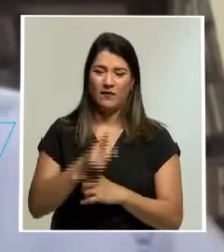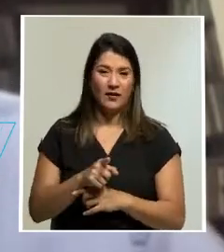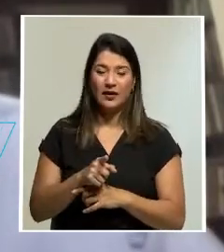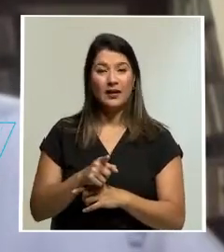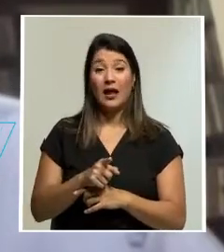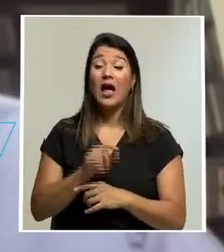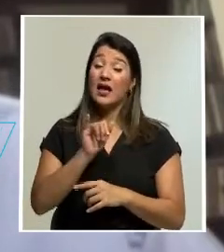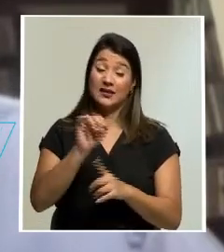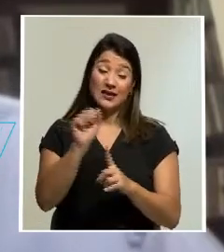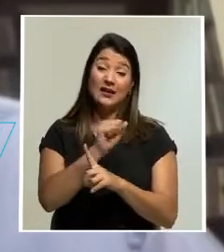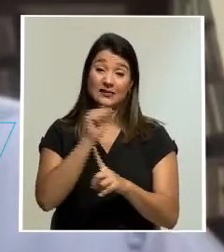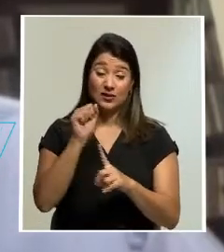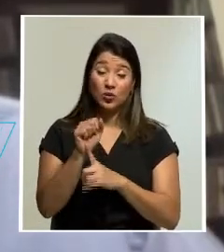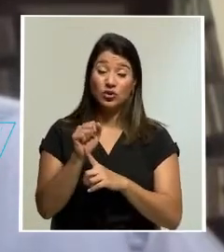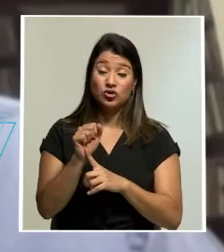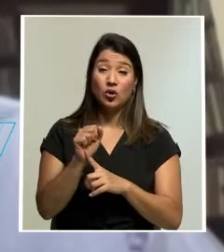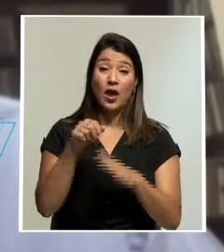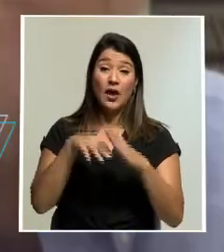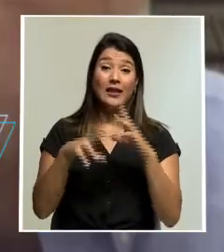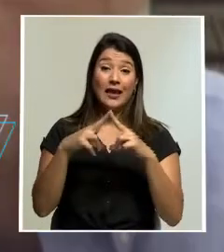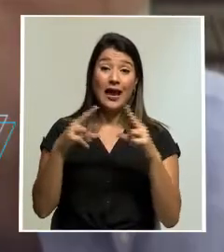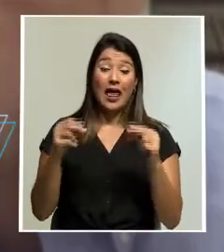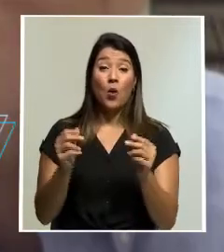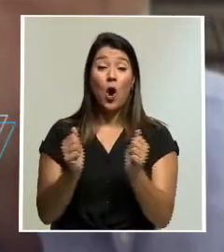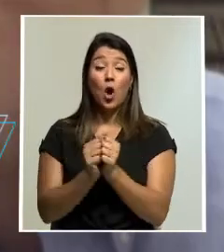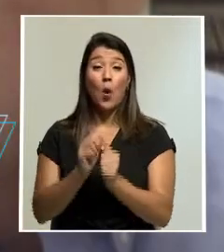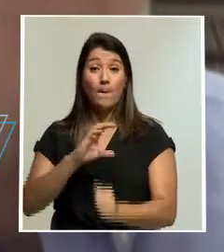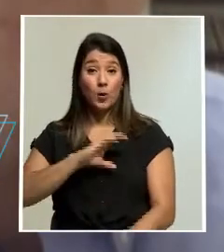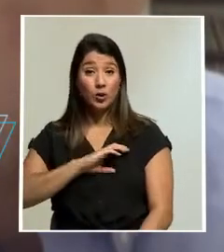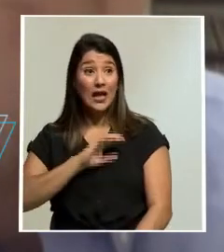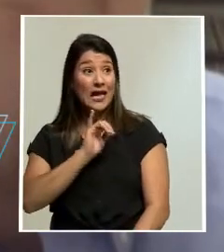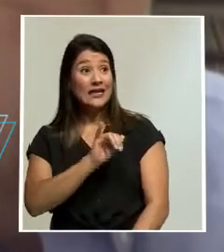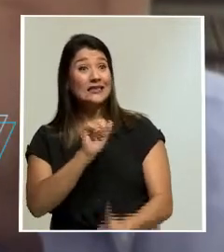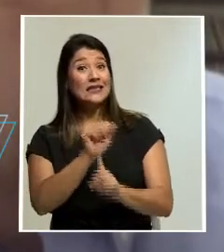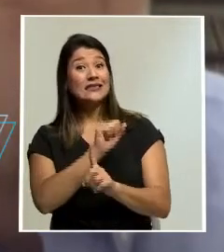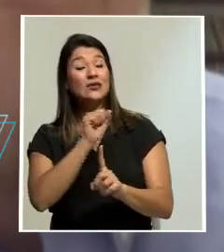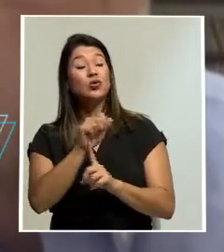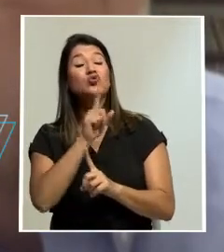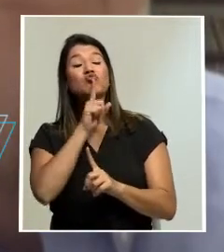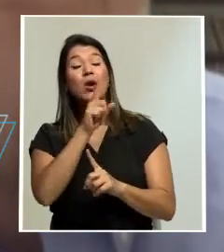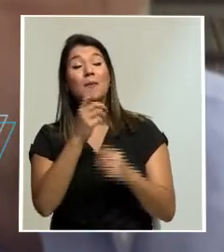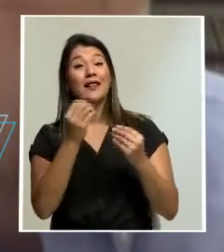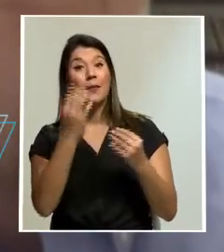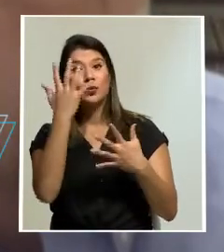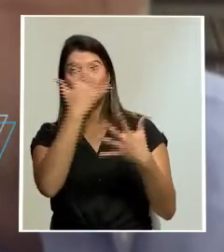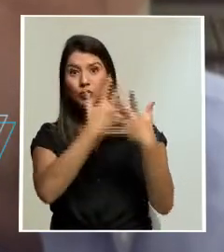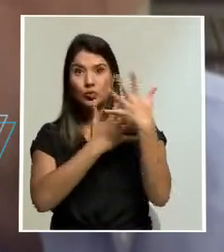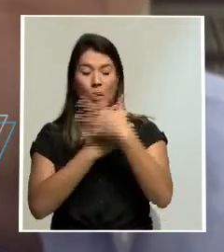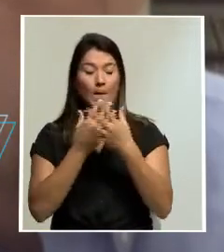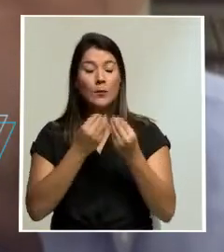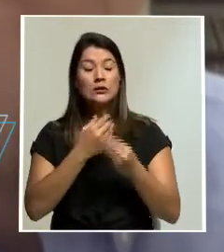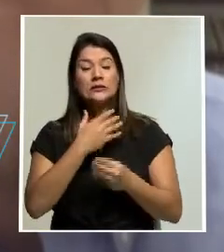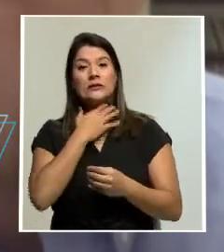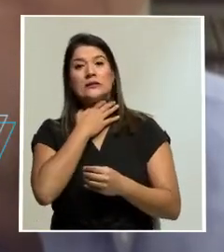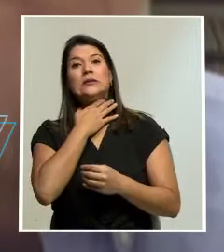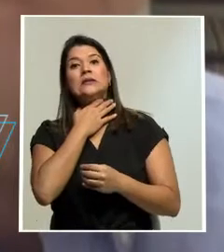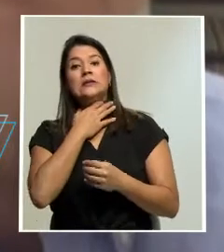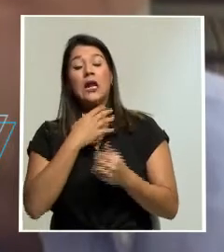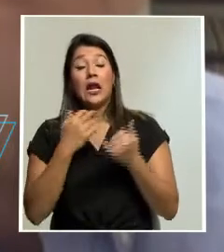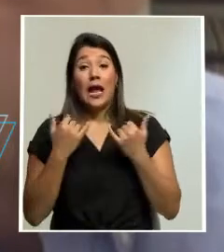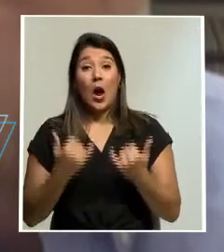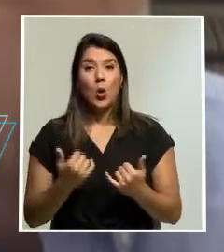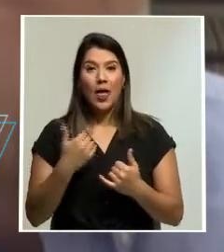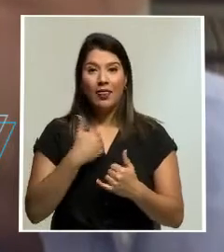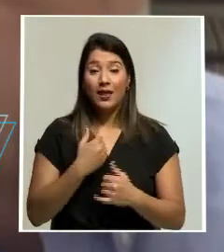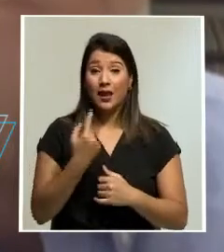panorama del Estado policial. Una situación realmente desesperante, asfixiante, la que vive